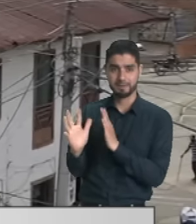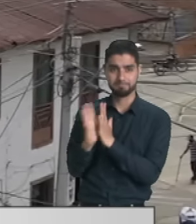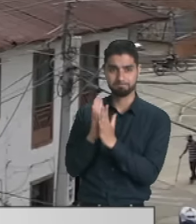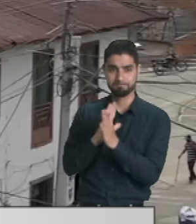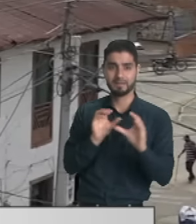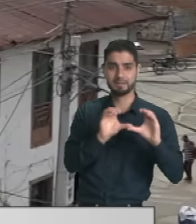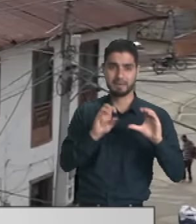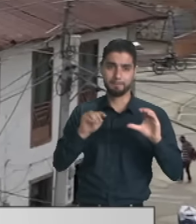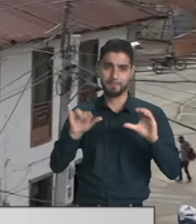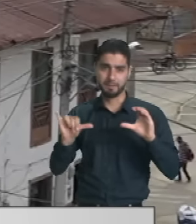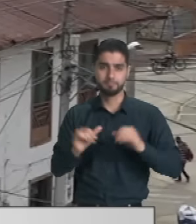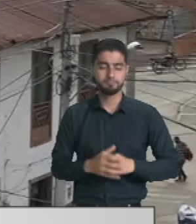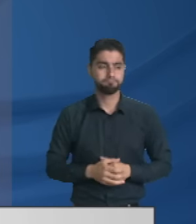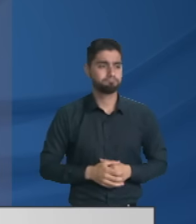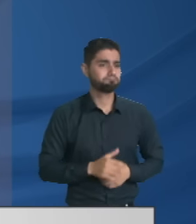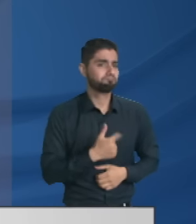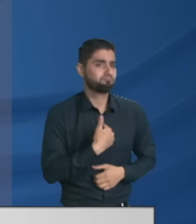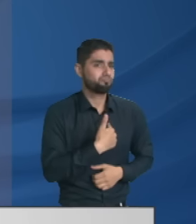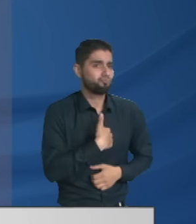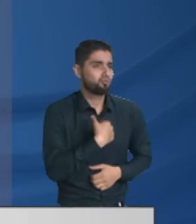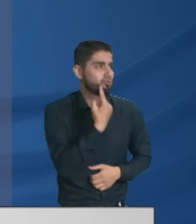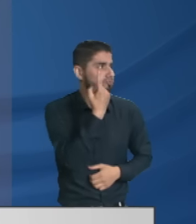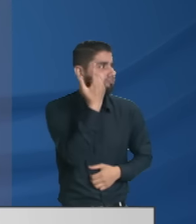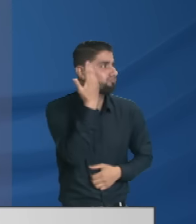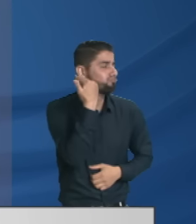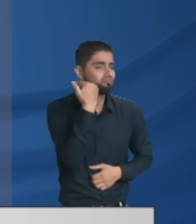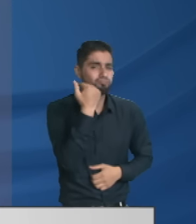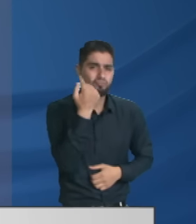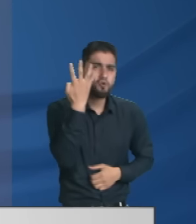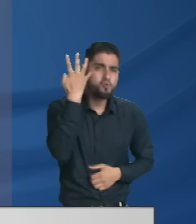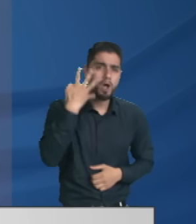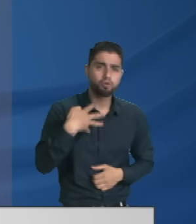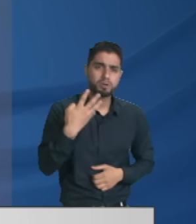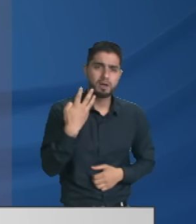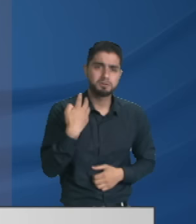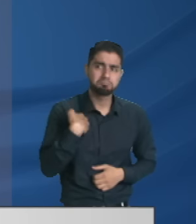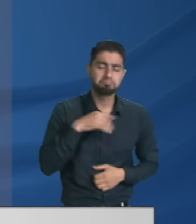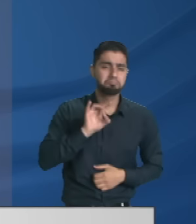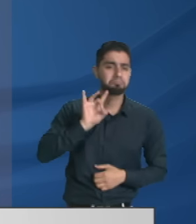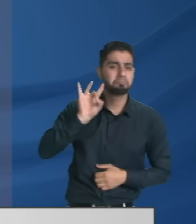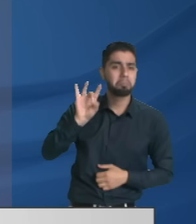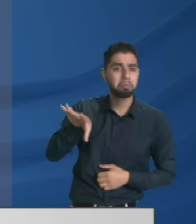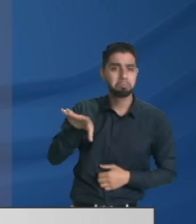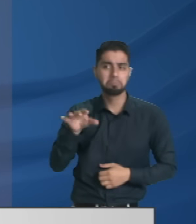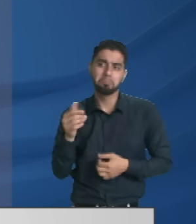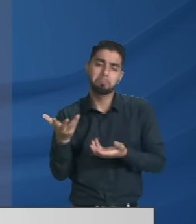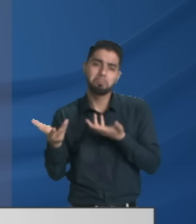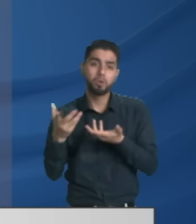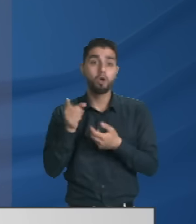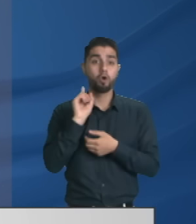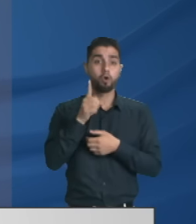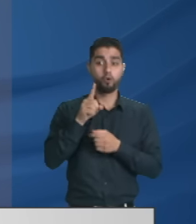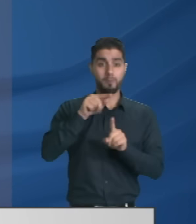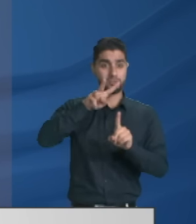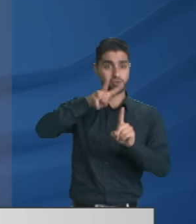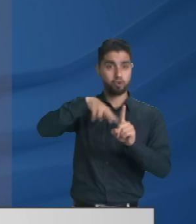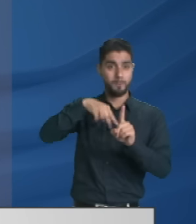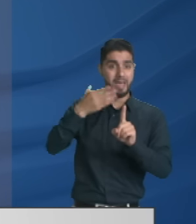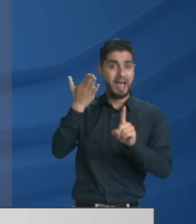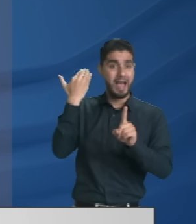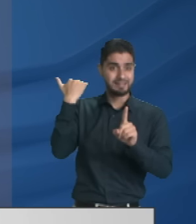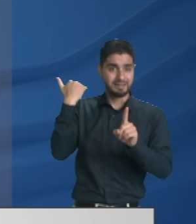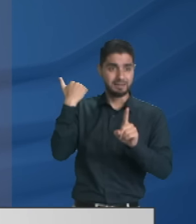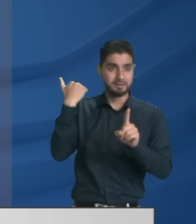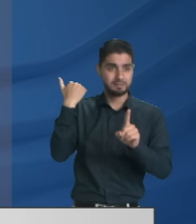CMI. Yo hablé con él hace 4 días, le escribí, porque hace 2 meses